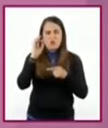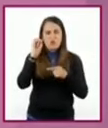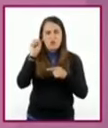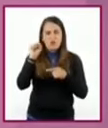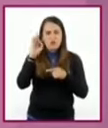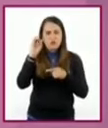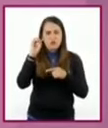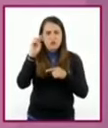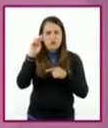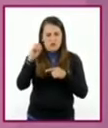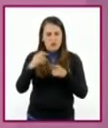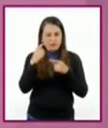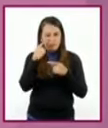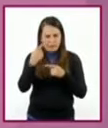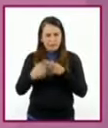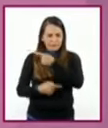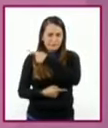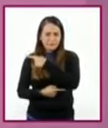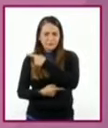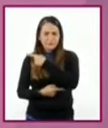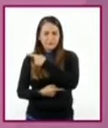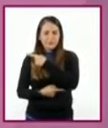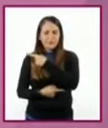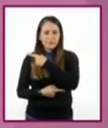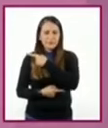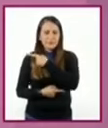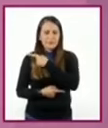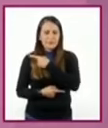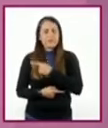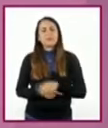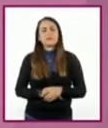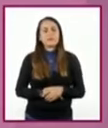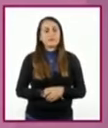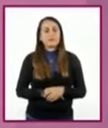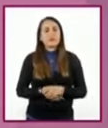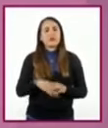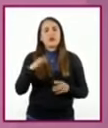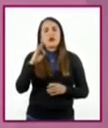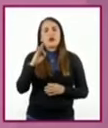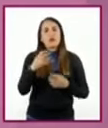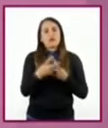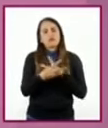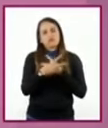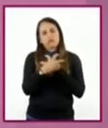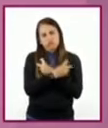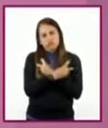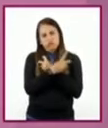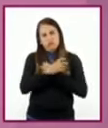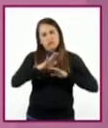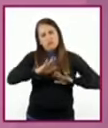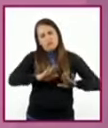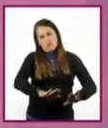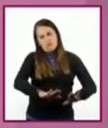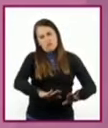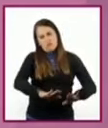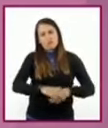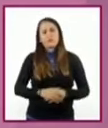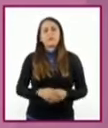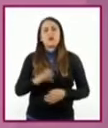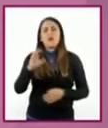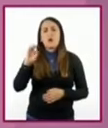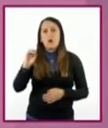Este también participa en el proceso de mineralización de los fósiles. Ahora sí, hablemos del